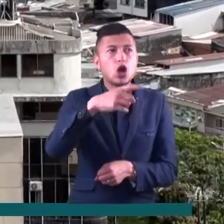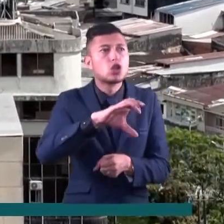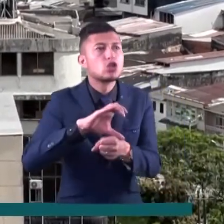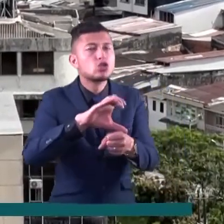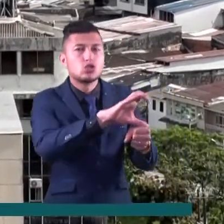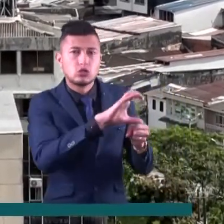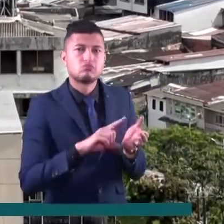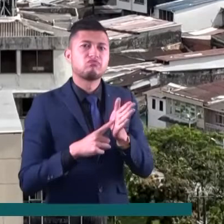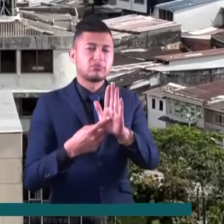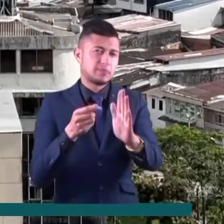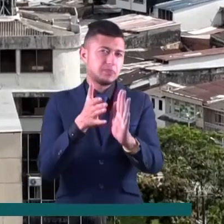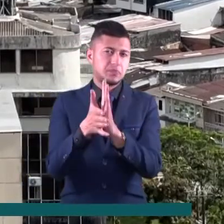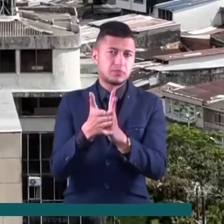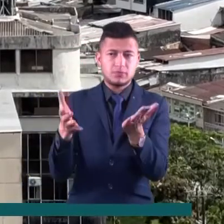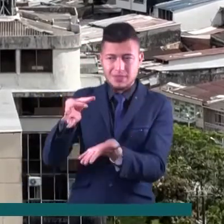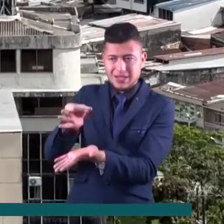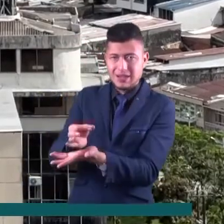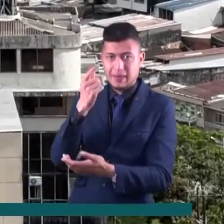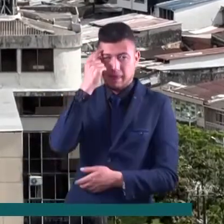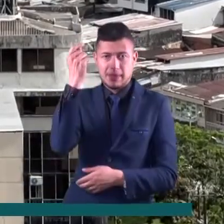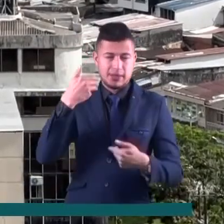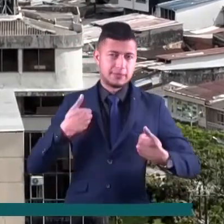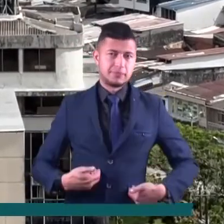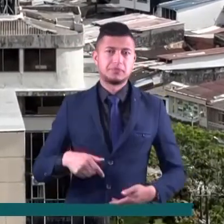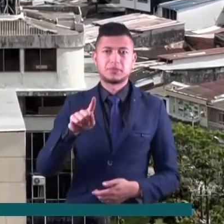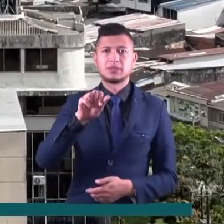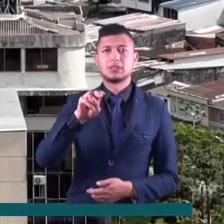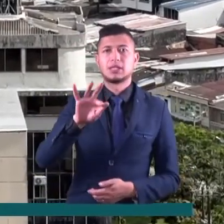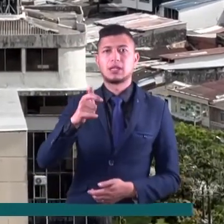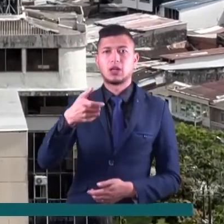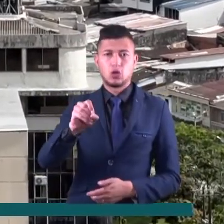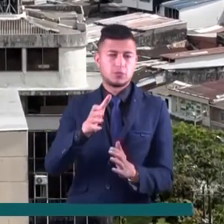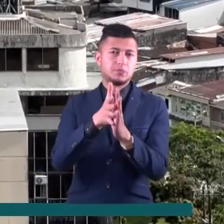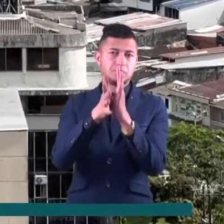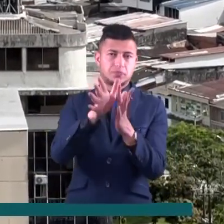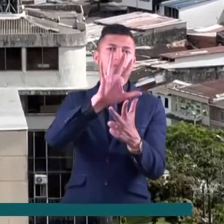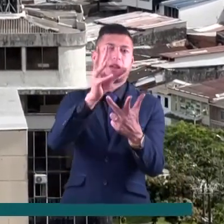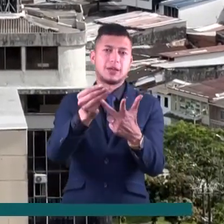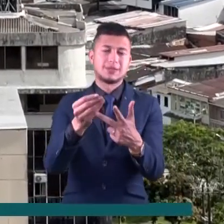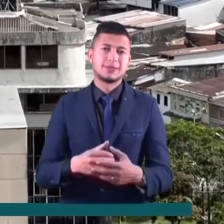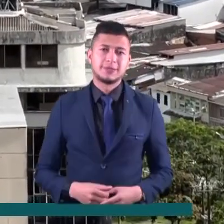ciudades del país. Es la información por ahora desde la capital del Meta, Santiago Molina, en Enlace 13.